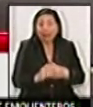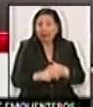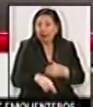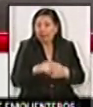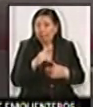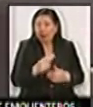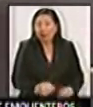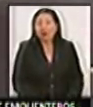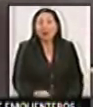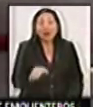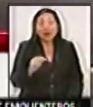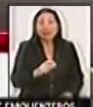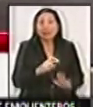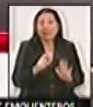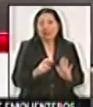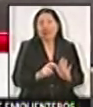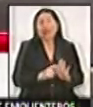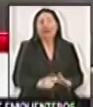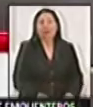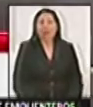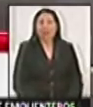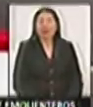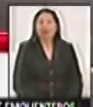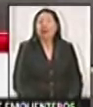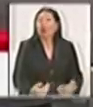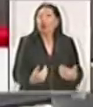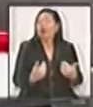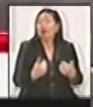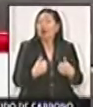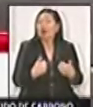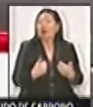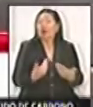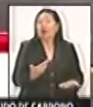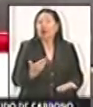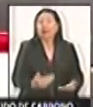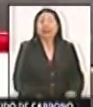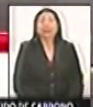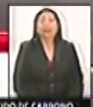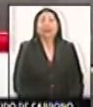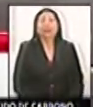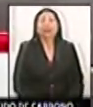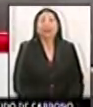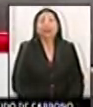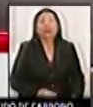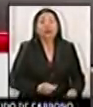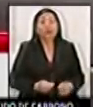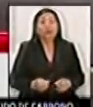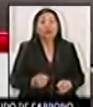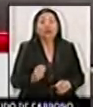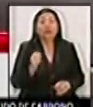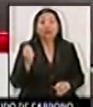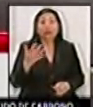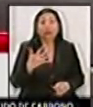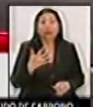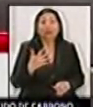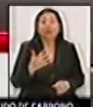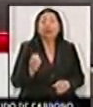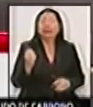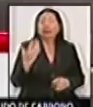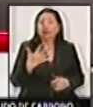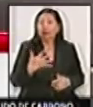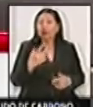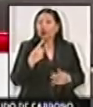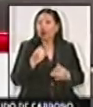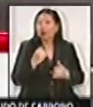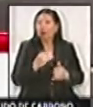país, este proyecto, colegas, tiene una disposición, la 55ª